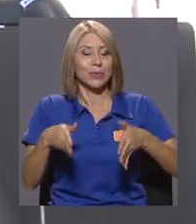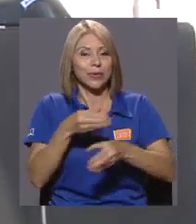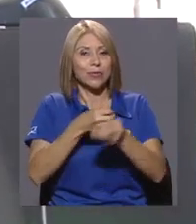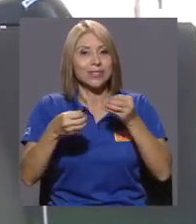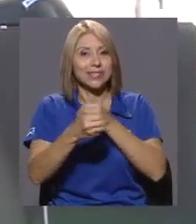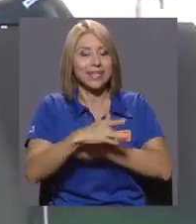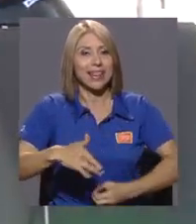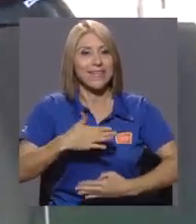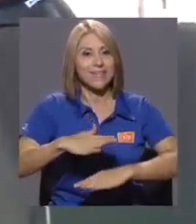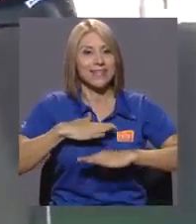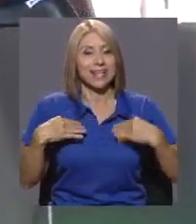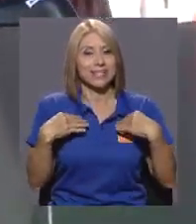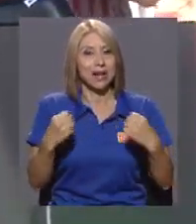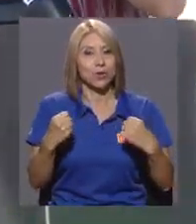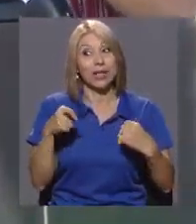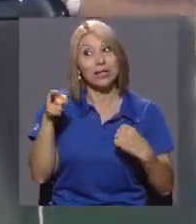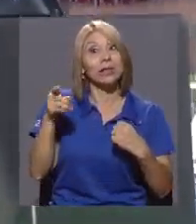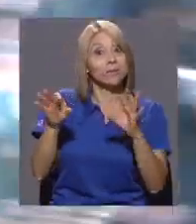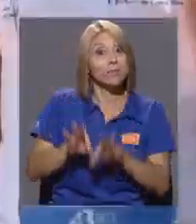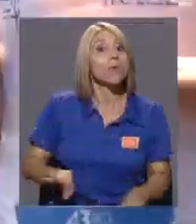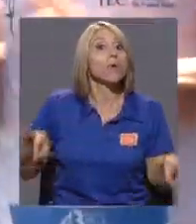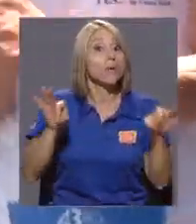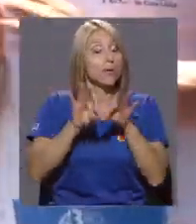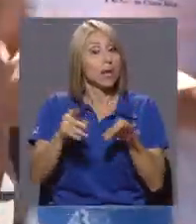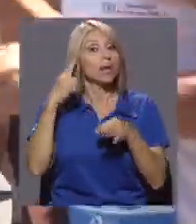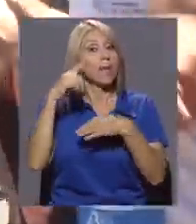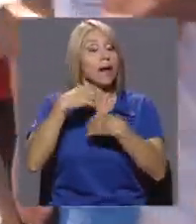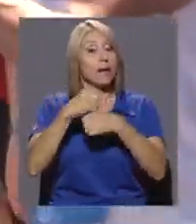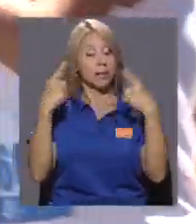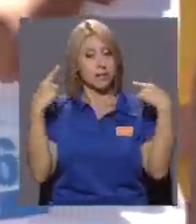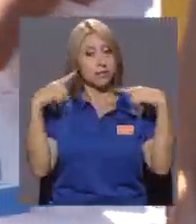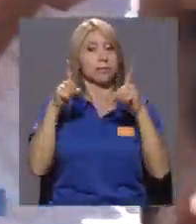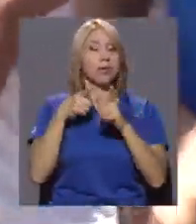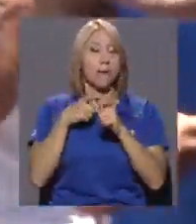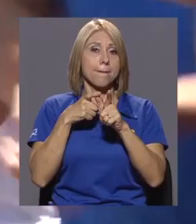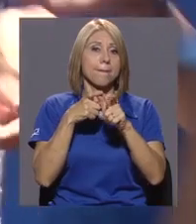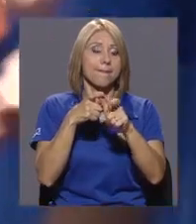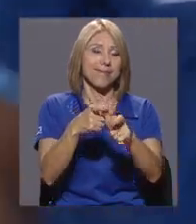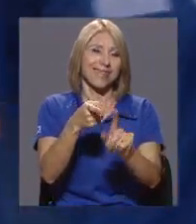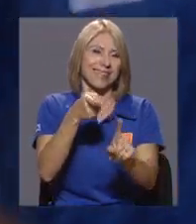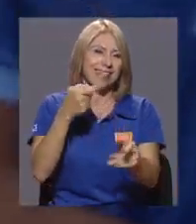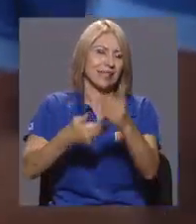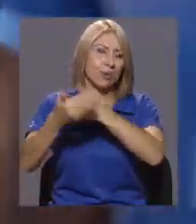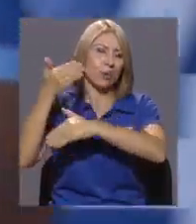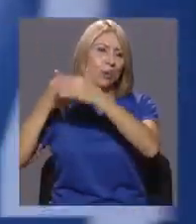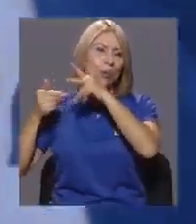Salud y pieza clave en la realización de la Milla Universitaria desde sus inicios.